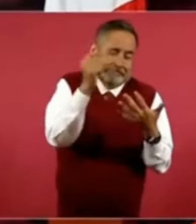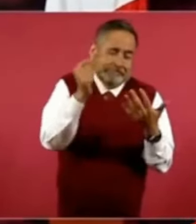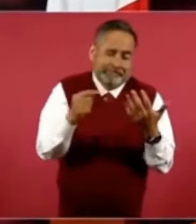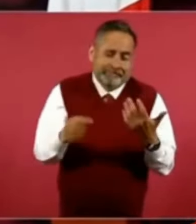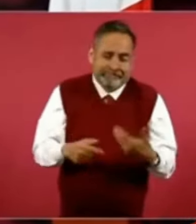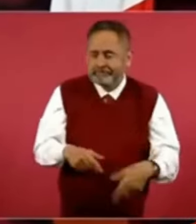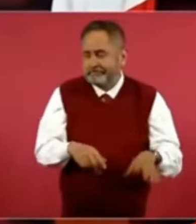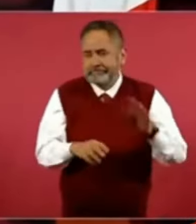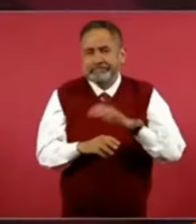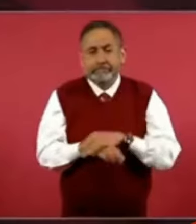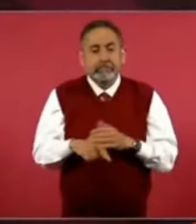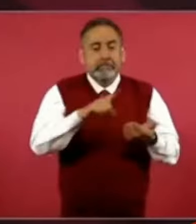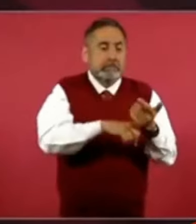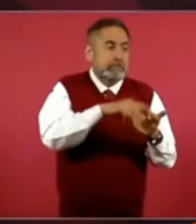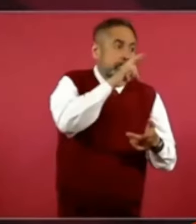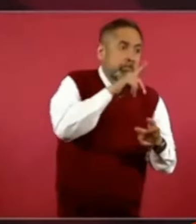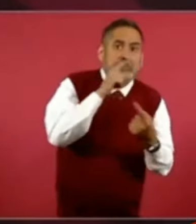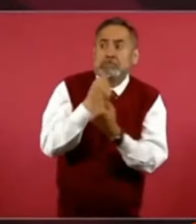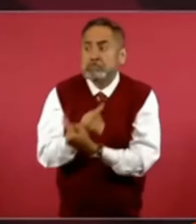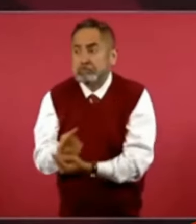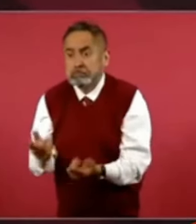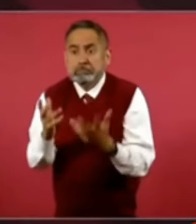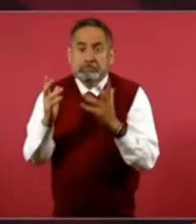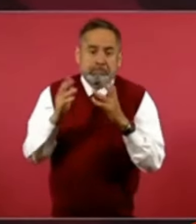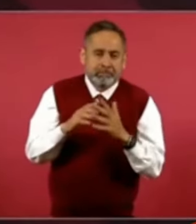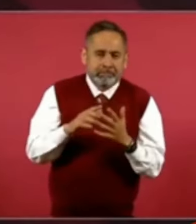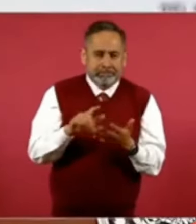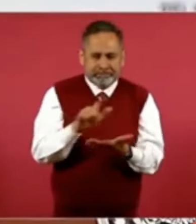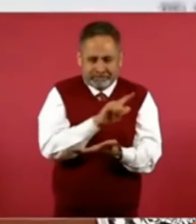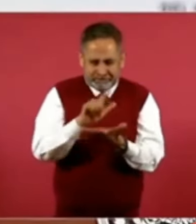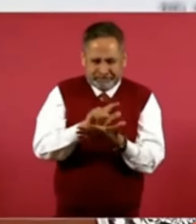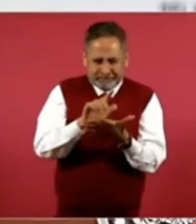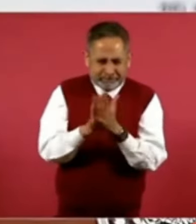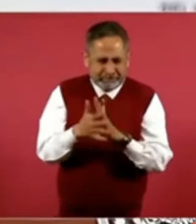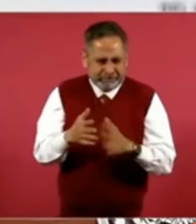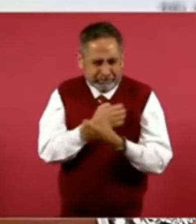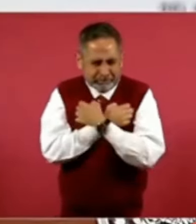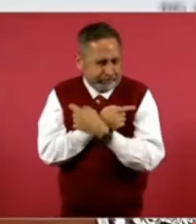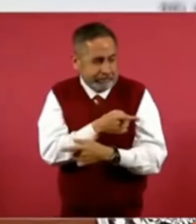le preocupaban mucho los niños cuando la reforma educativa.